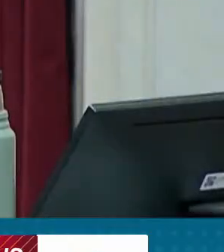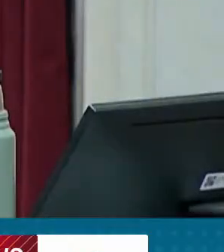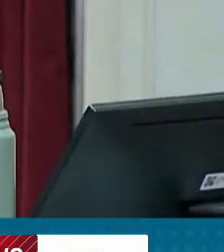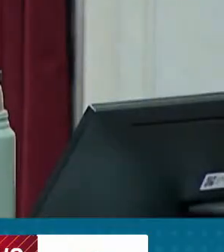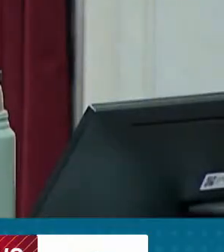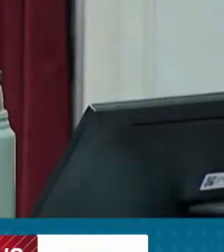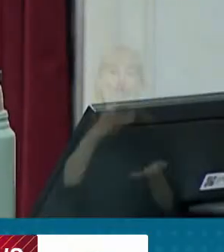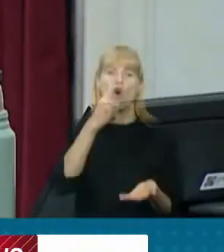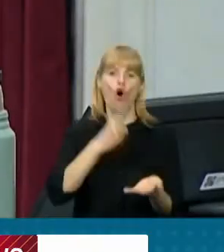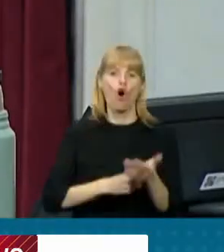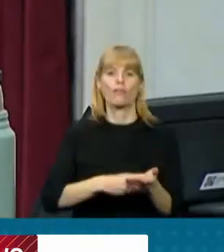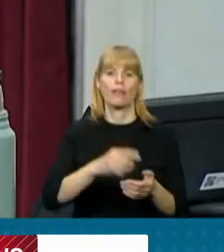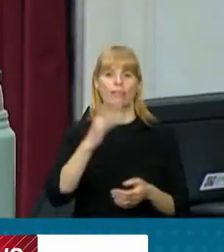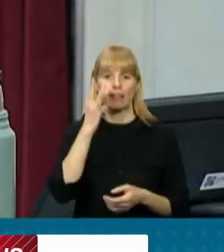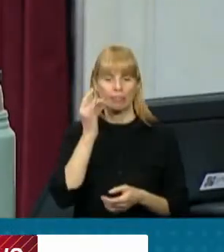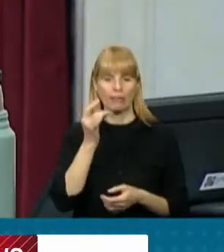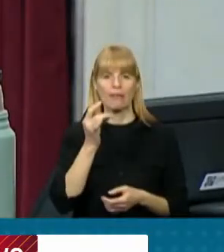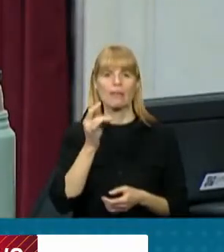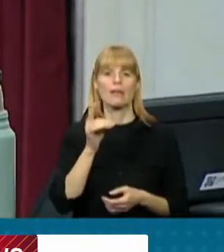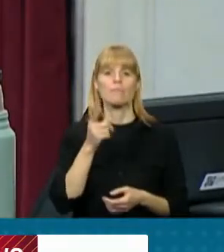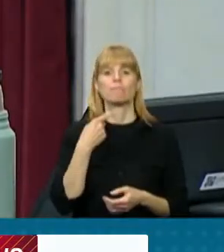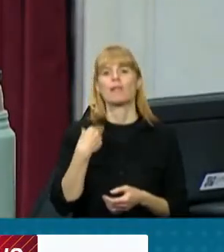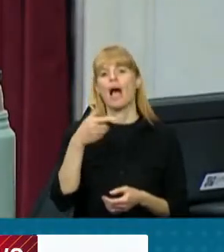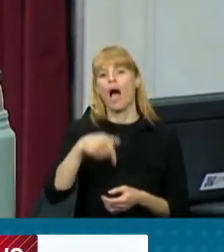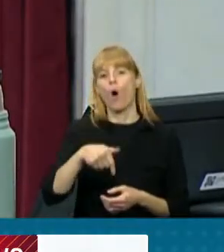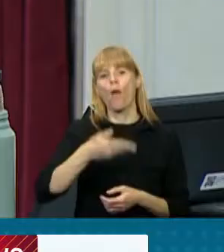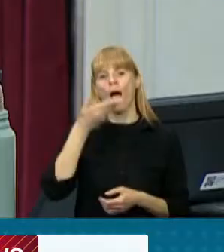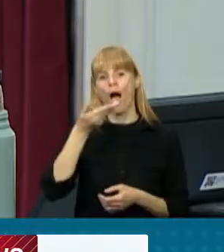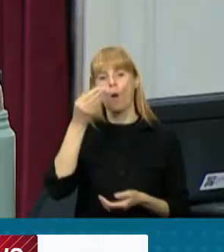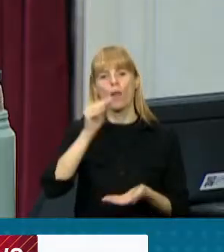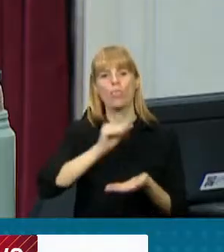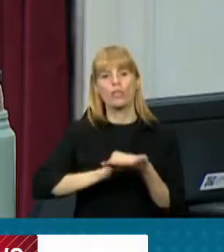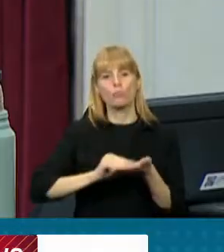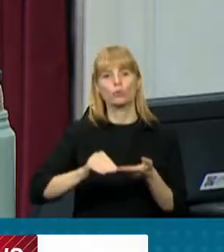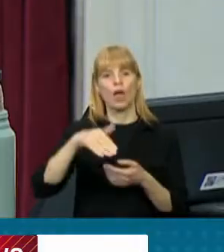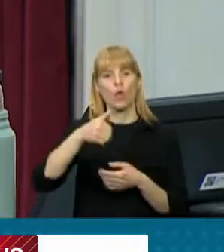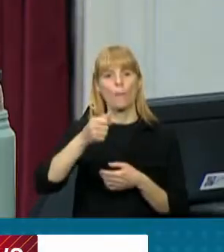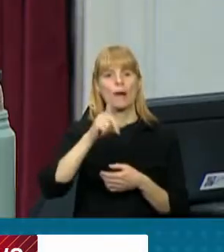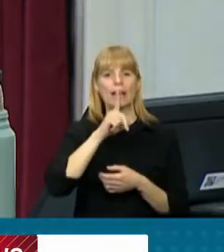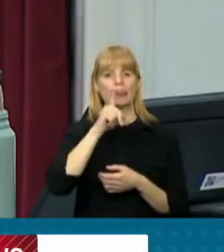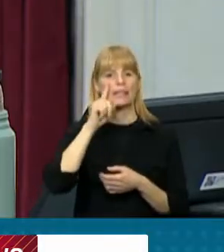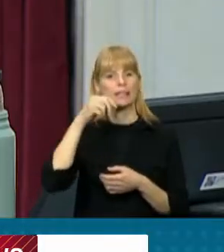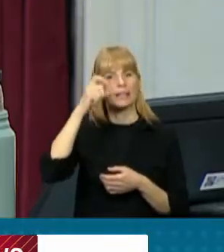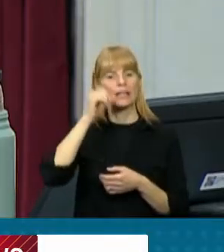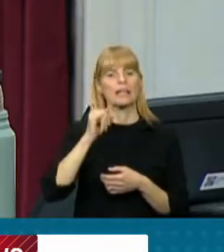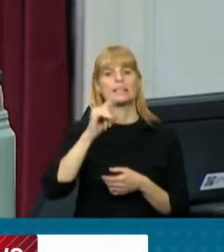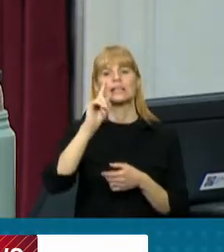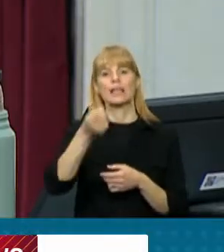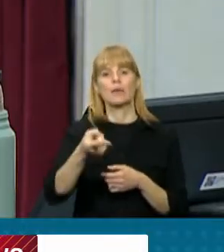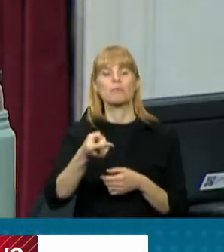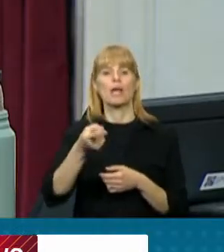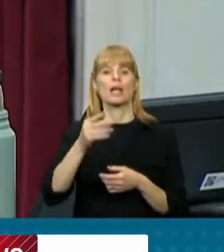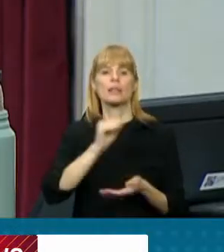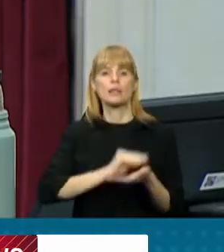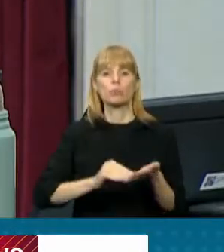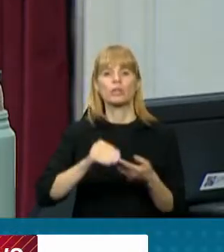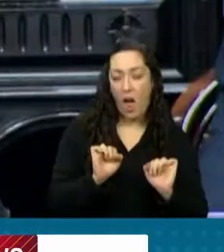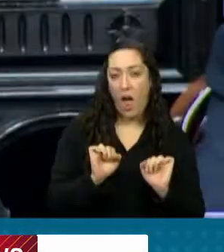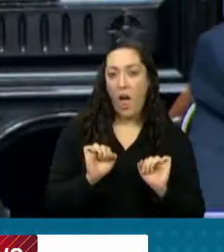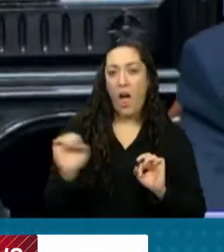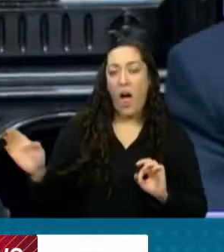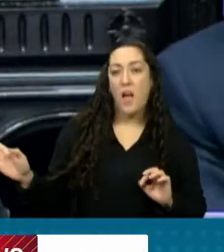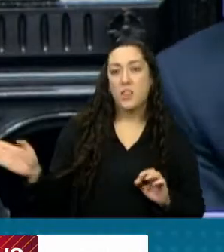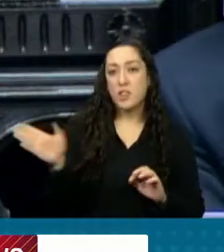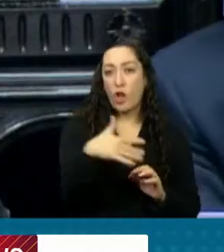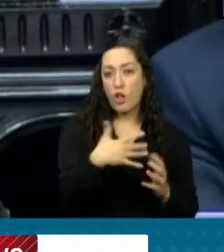nosotros estábamos hablando con vos y casi como que iban sentándose muy progresivamente y le preguntábamos a los diputados. De hecho, por ejemplo, Cobos